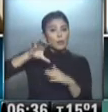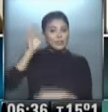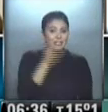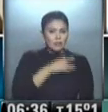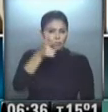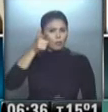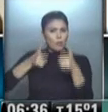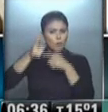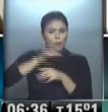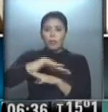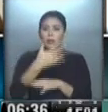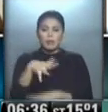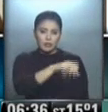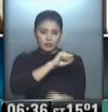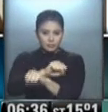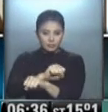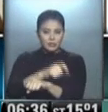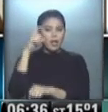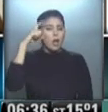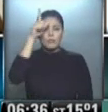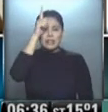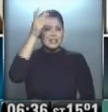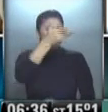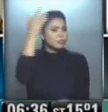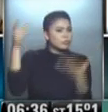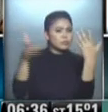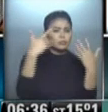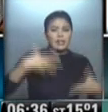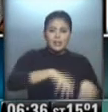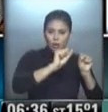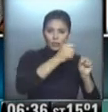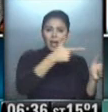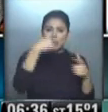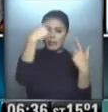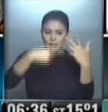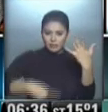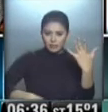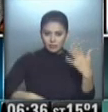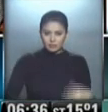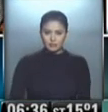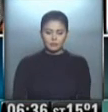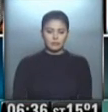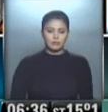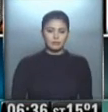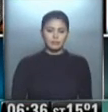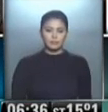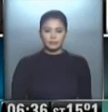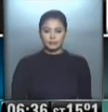Fe, luego de más de una decena de operativos donde se incautaron armas de fuego de distinto calibre.